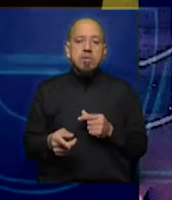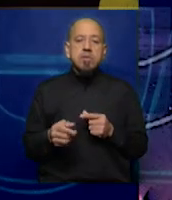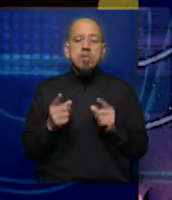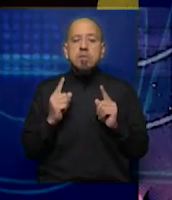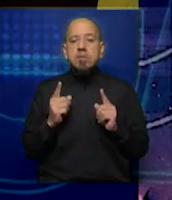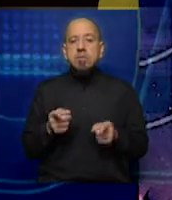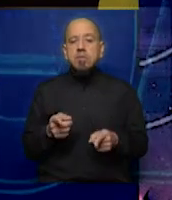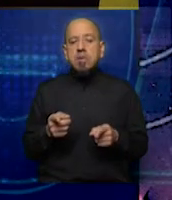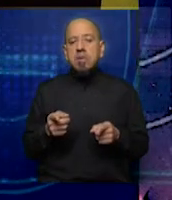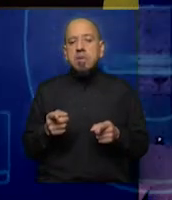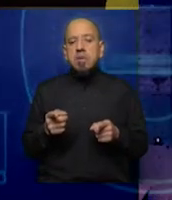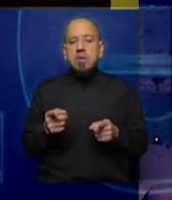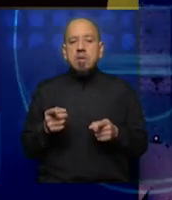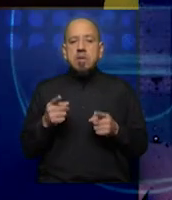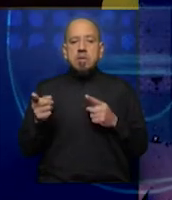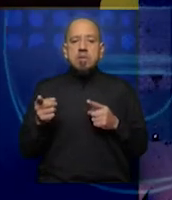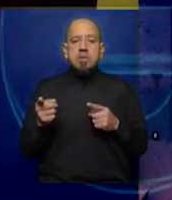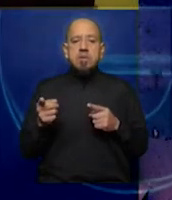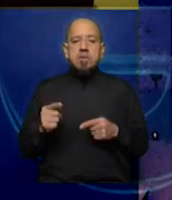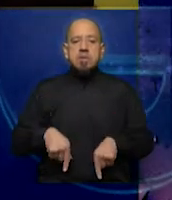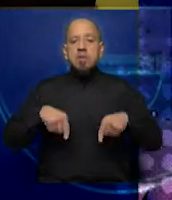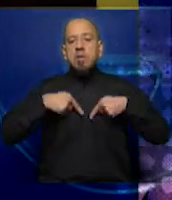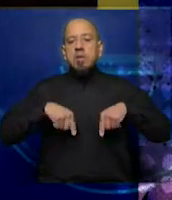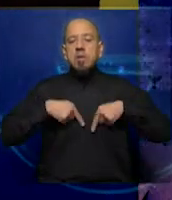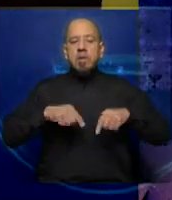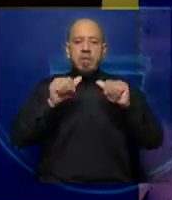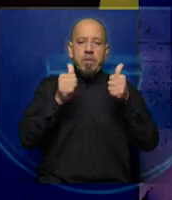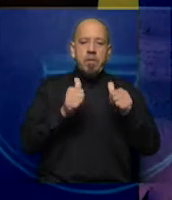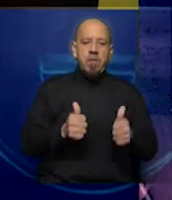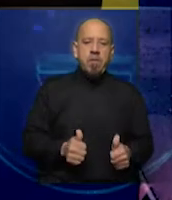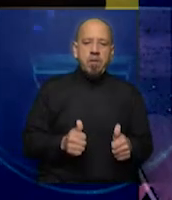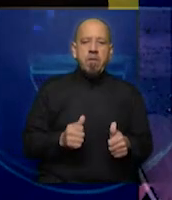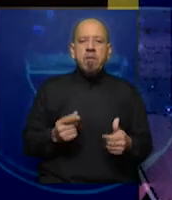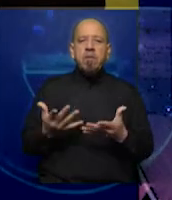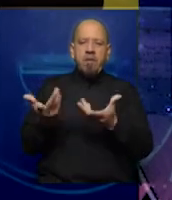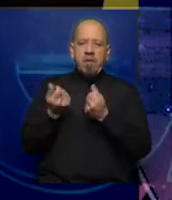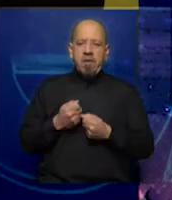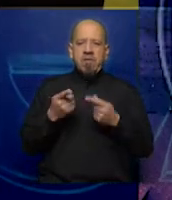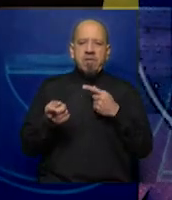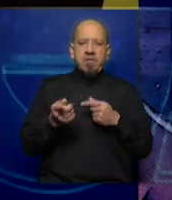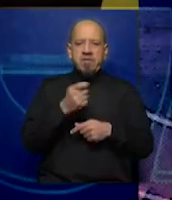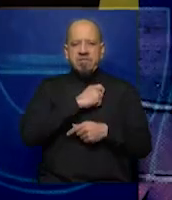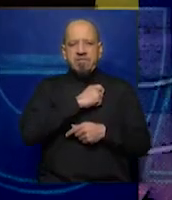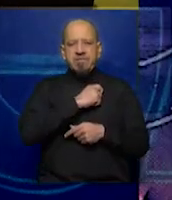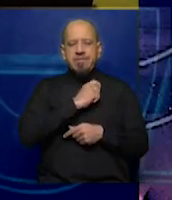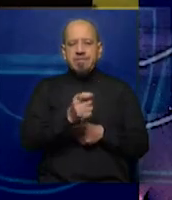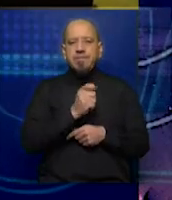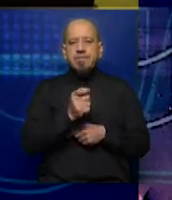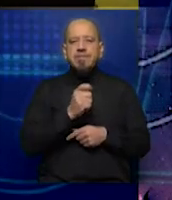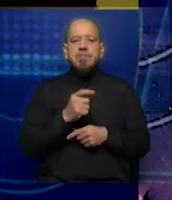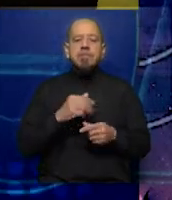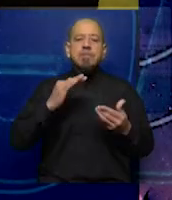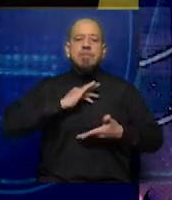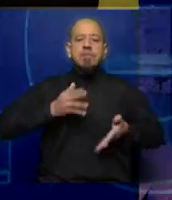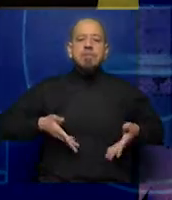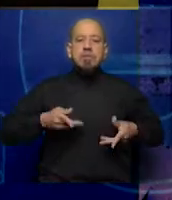también la Intendencia de Maldonado, con todo su apoyo, las direcciones de turismo, de género